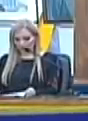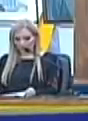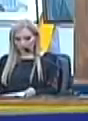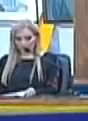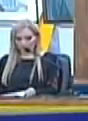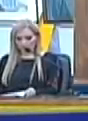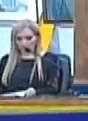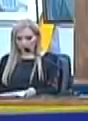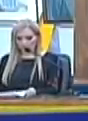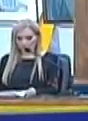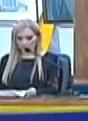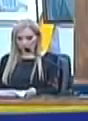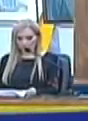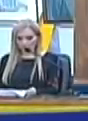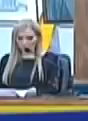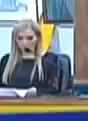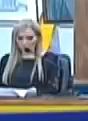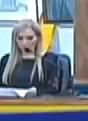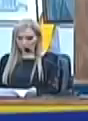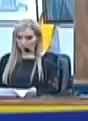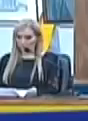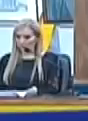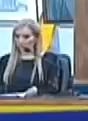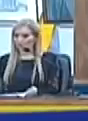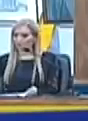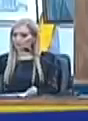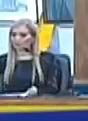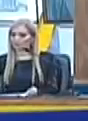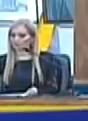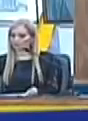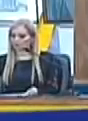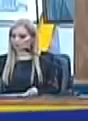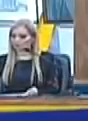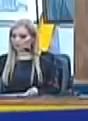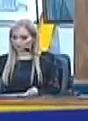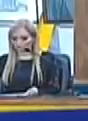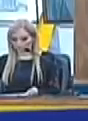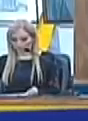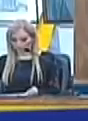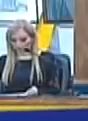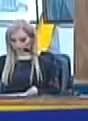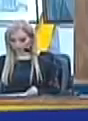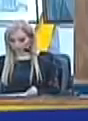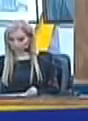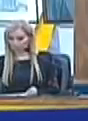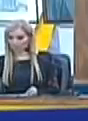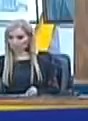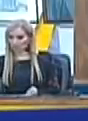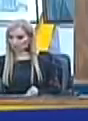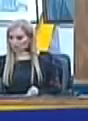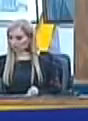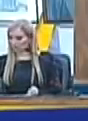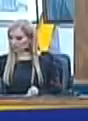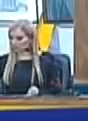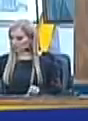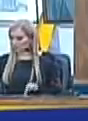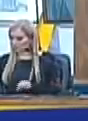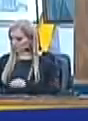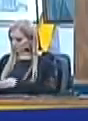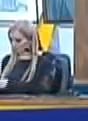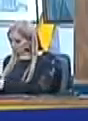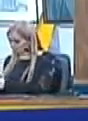la instalación de la asamblea nacional en sesiones ordinarias del presidente o presidenta de la república presentará cada año personalmente